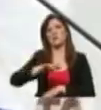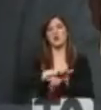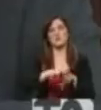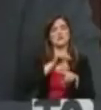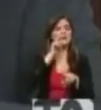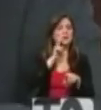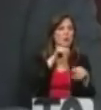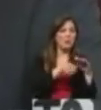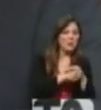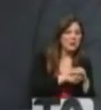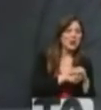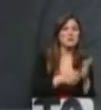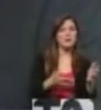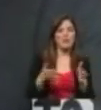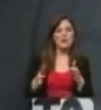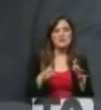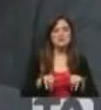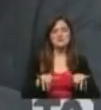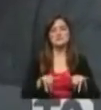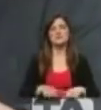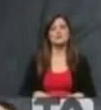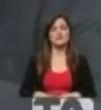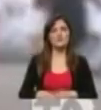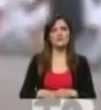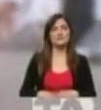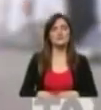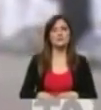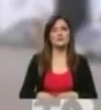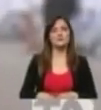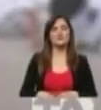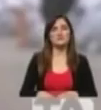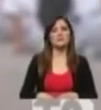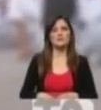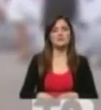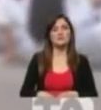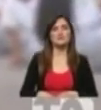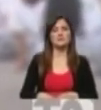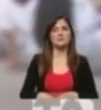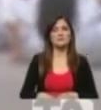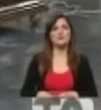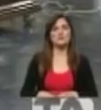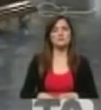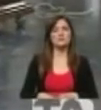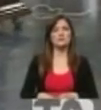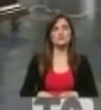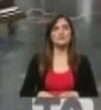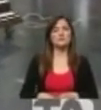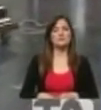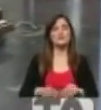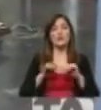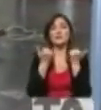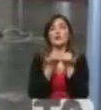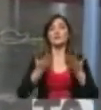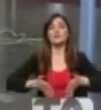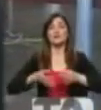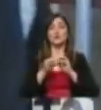del exministro por presuntamente haber conocido el cometimiento de delitos sexuales en instituciones educativas. Sin embargo, según el asambleísta